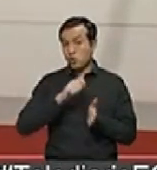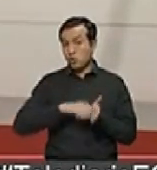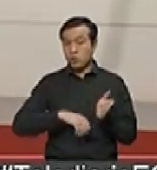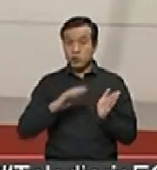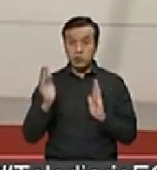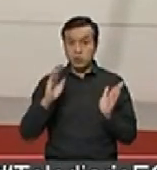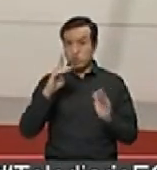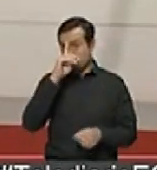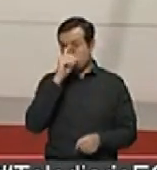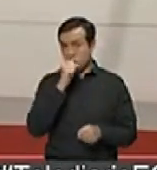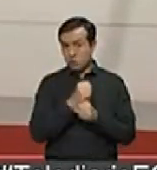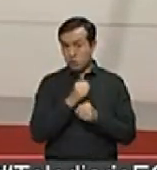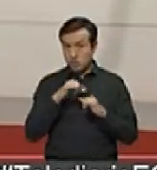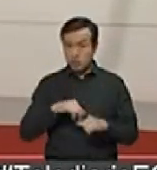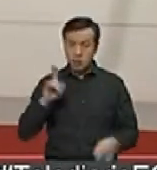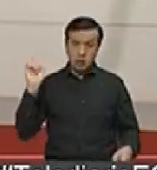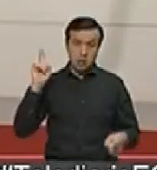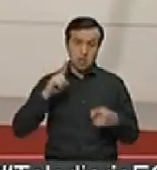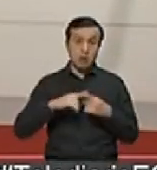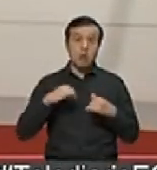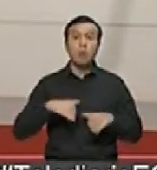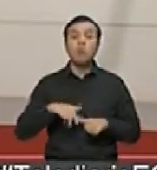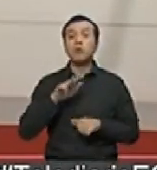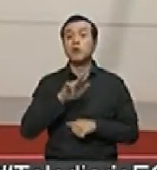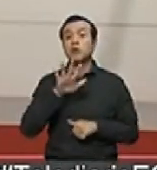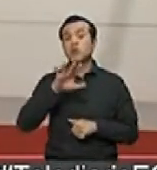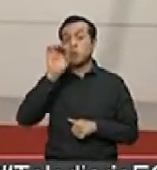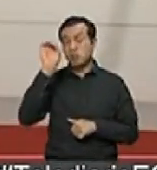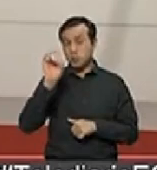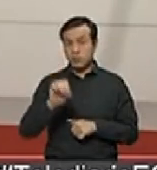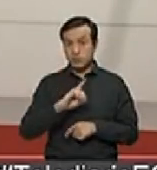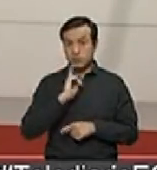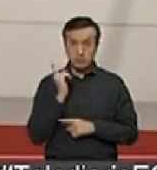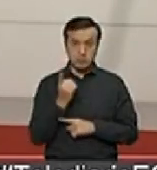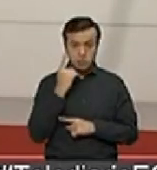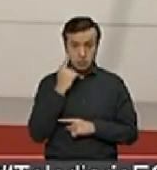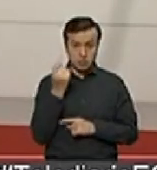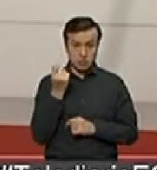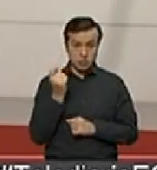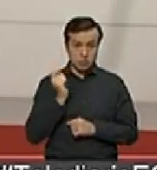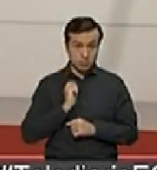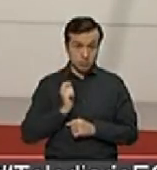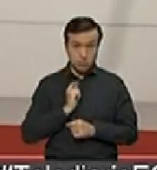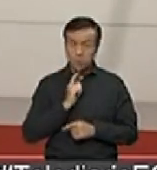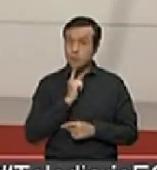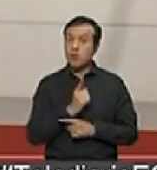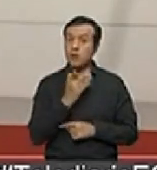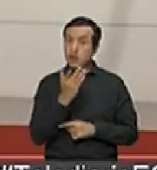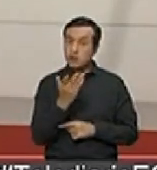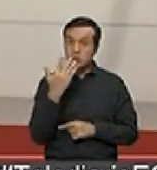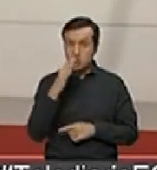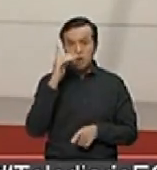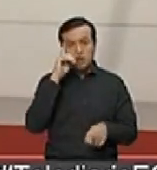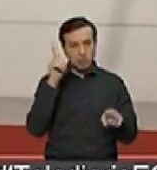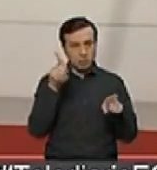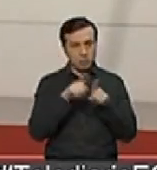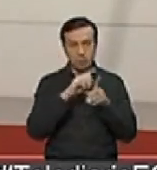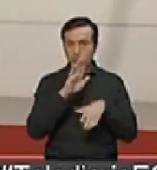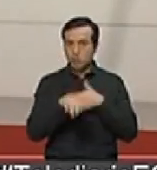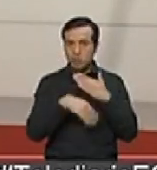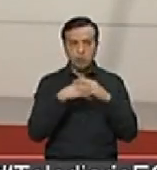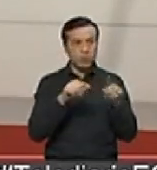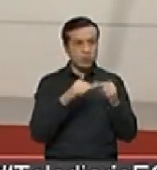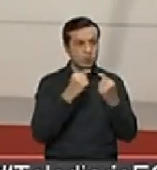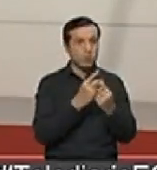trabajo mantiene actualmente un recargo del 35% de la remuneración. Eso hemos llegado a un consenso entre todos los sectores,